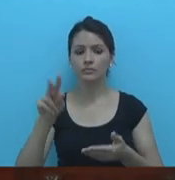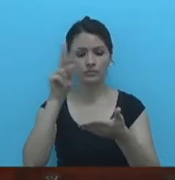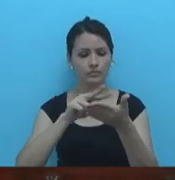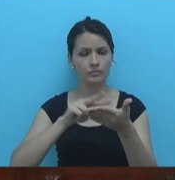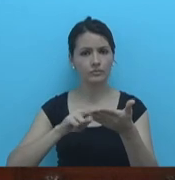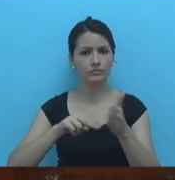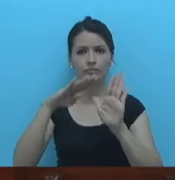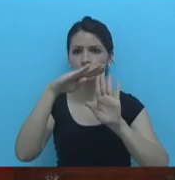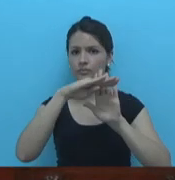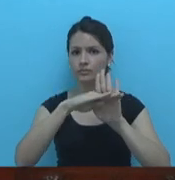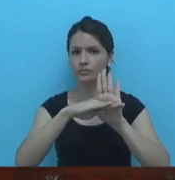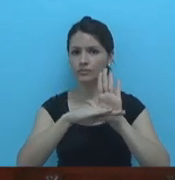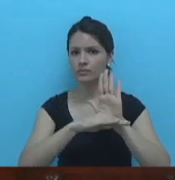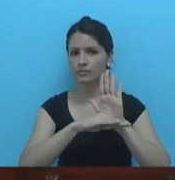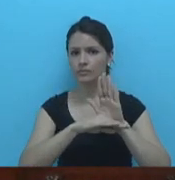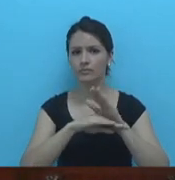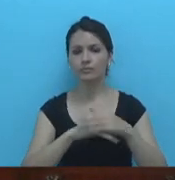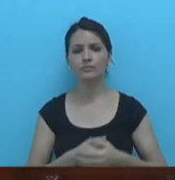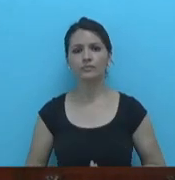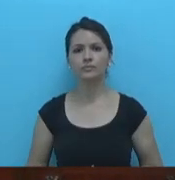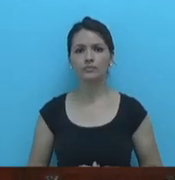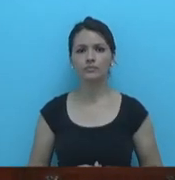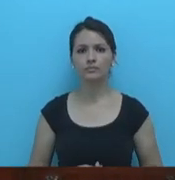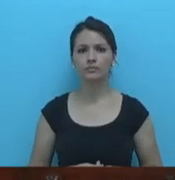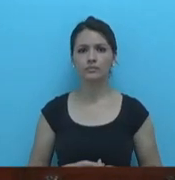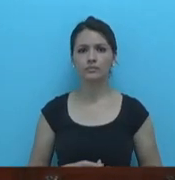se deben considerar como preferencia del día los siguientes proyectos.